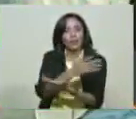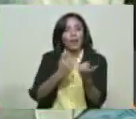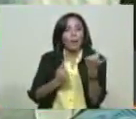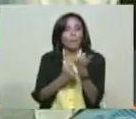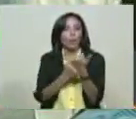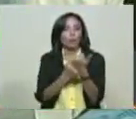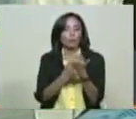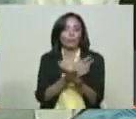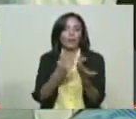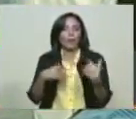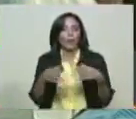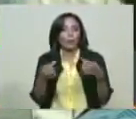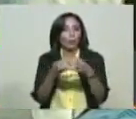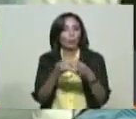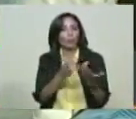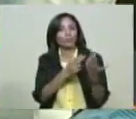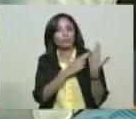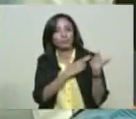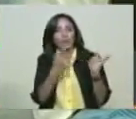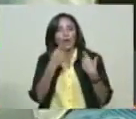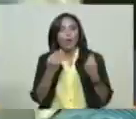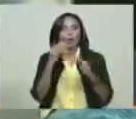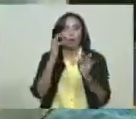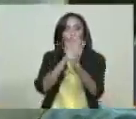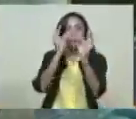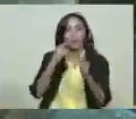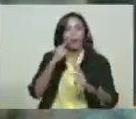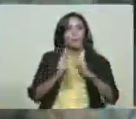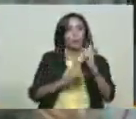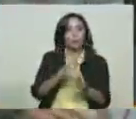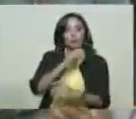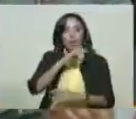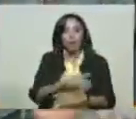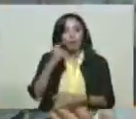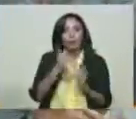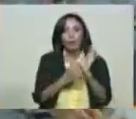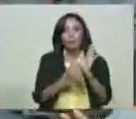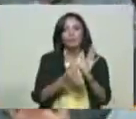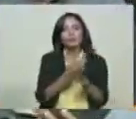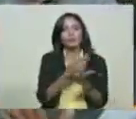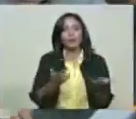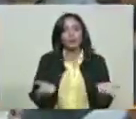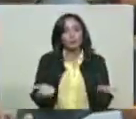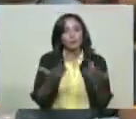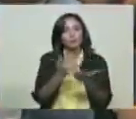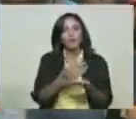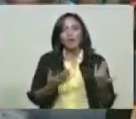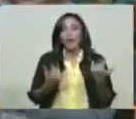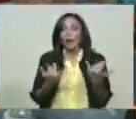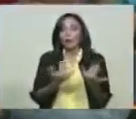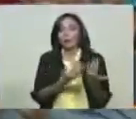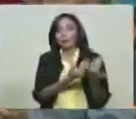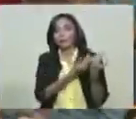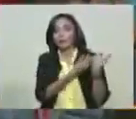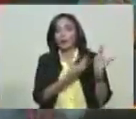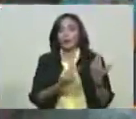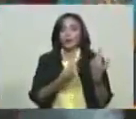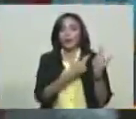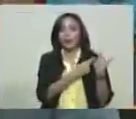y a la jefatura que yo tengo producto del proceso histórico y que me ha tocado llevar en mis manos